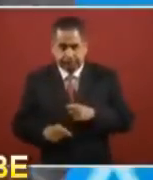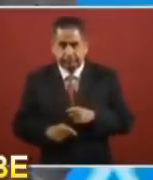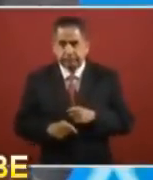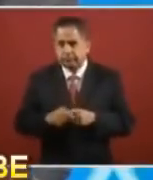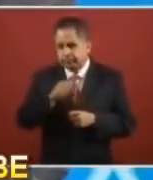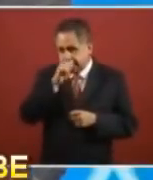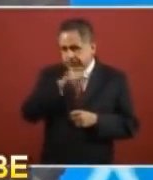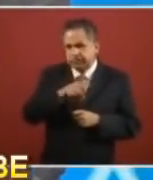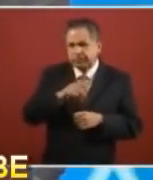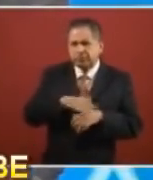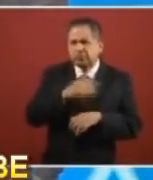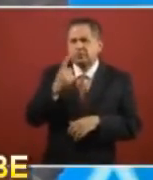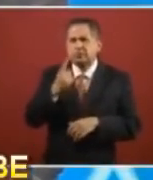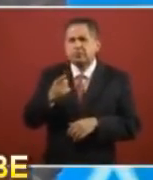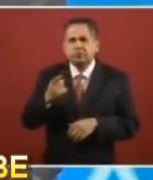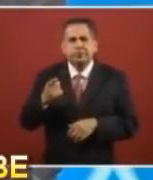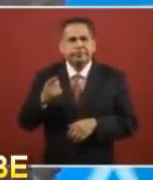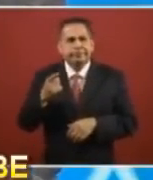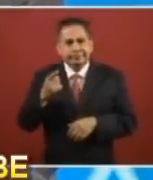solo porque se logró